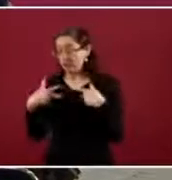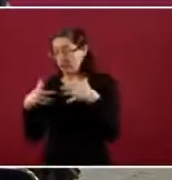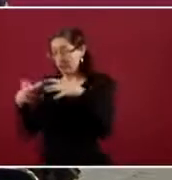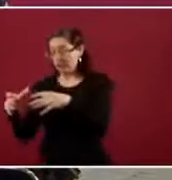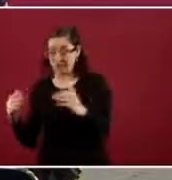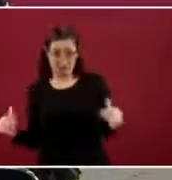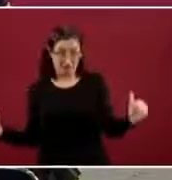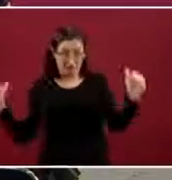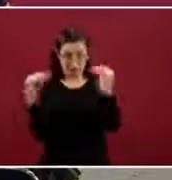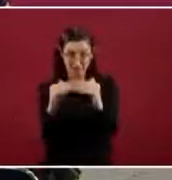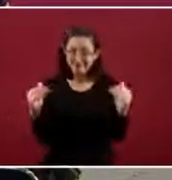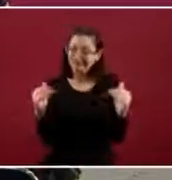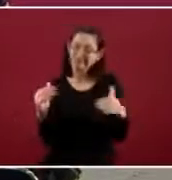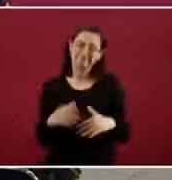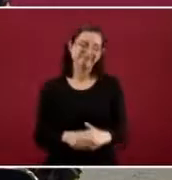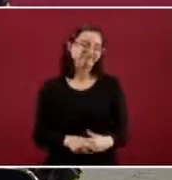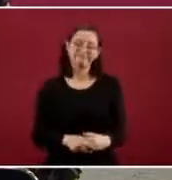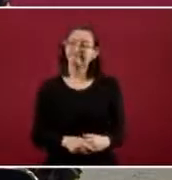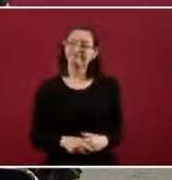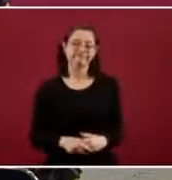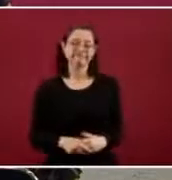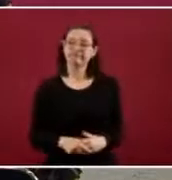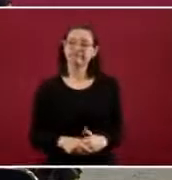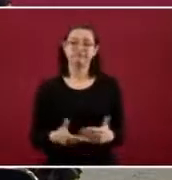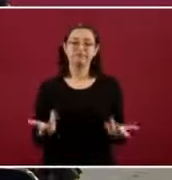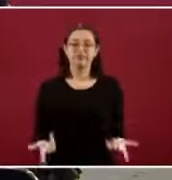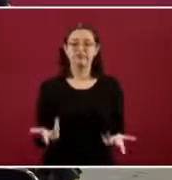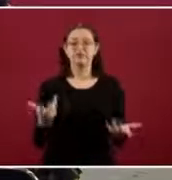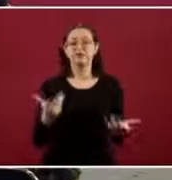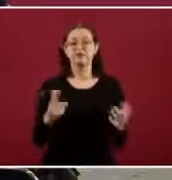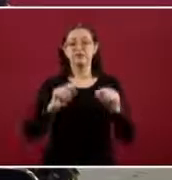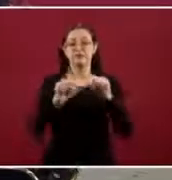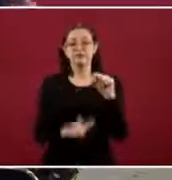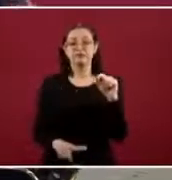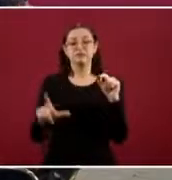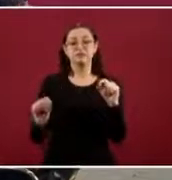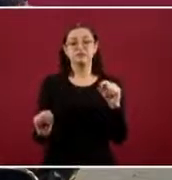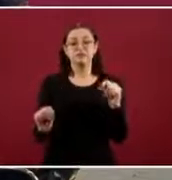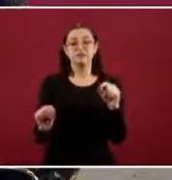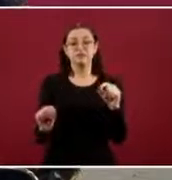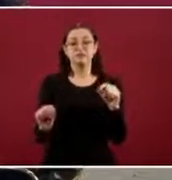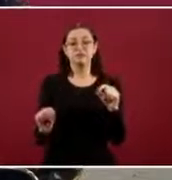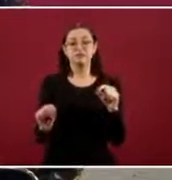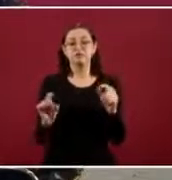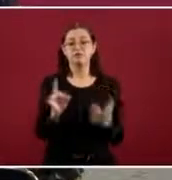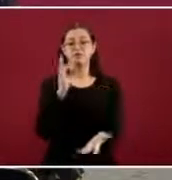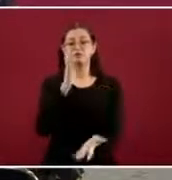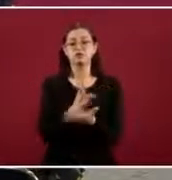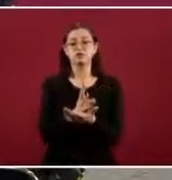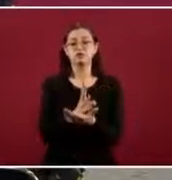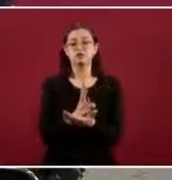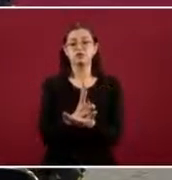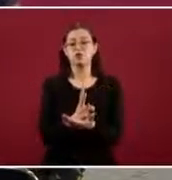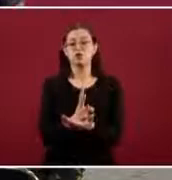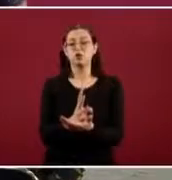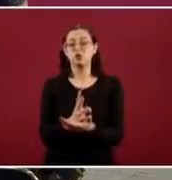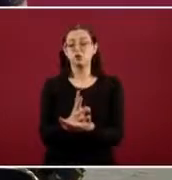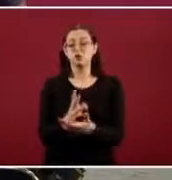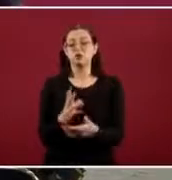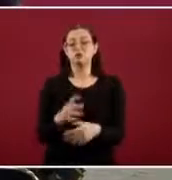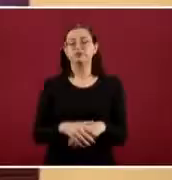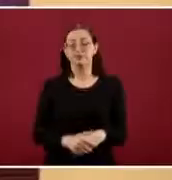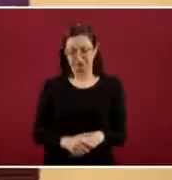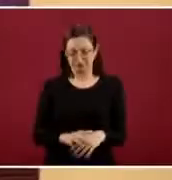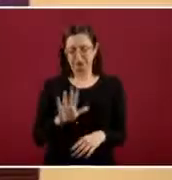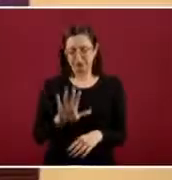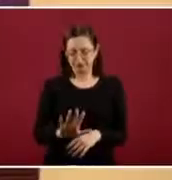sencillo. De acuerdo con datos, en México solamente 4 de cada 10 personas, más